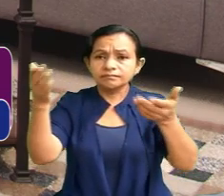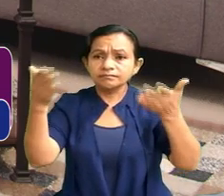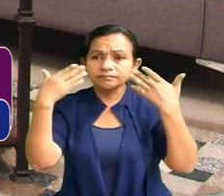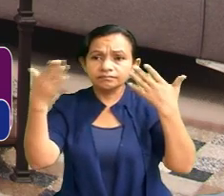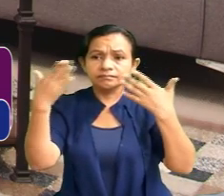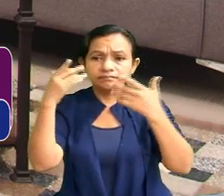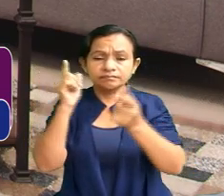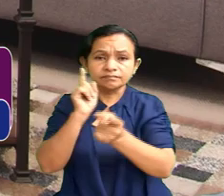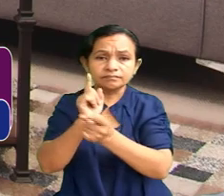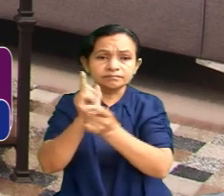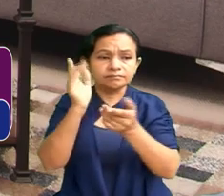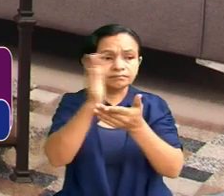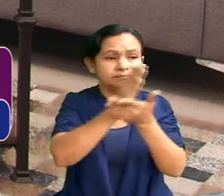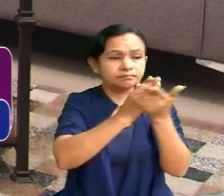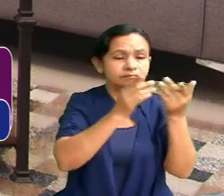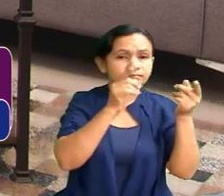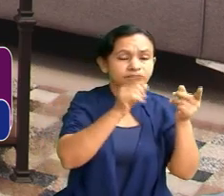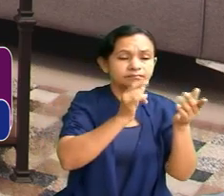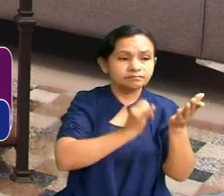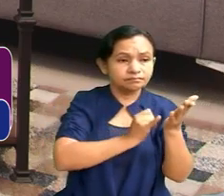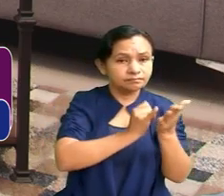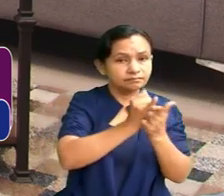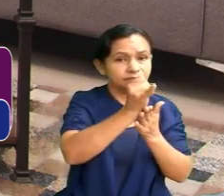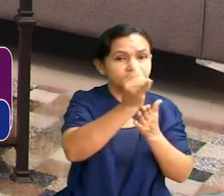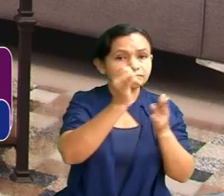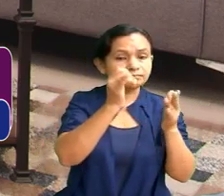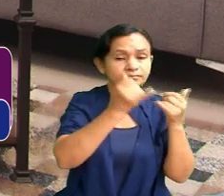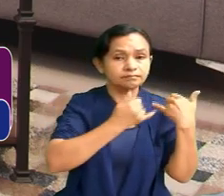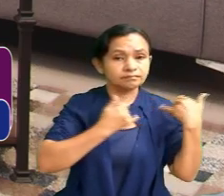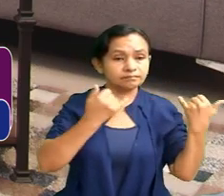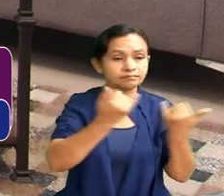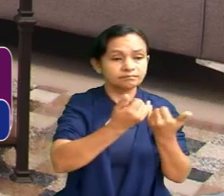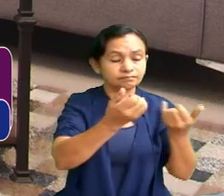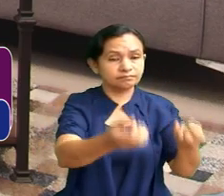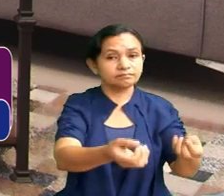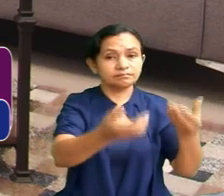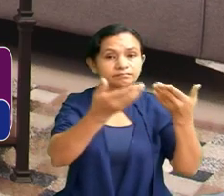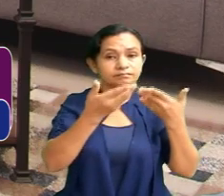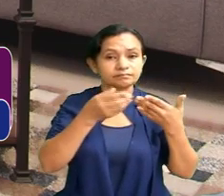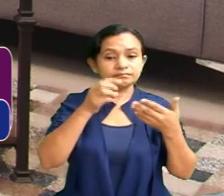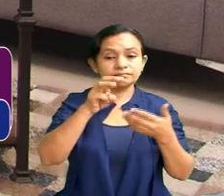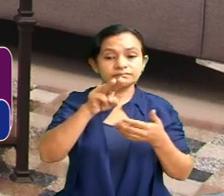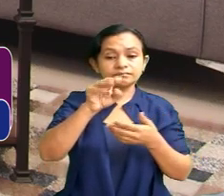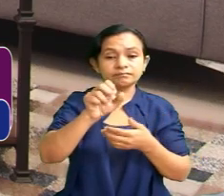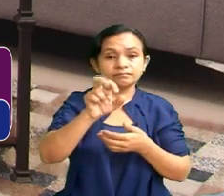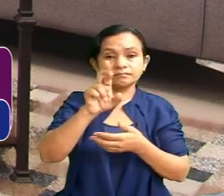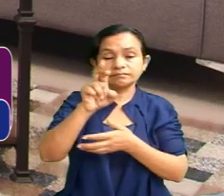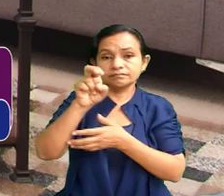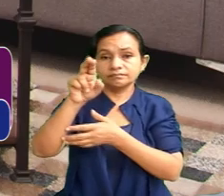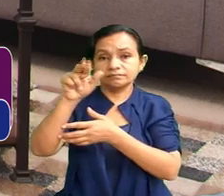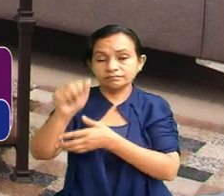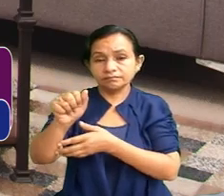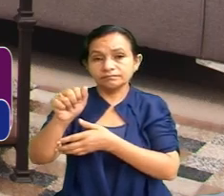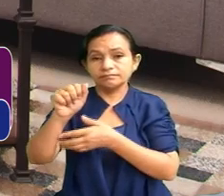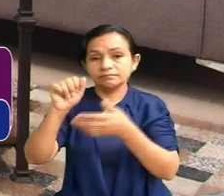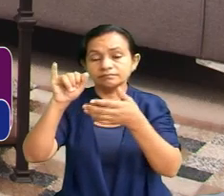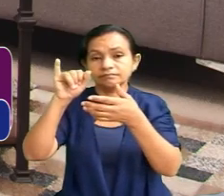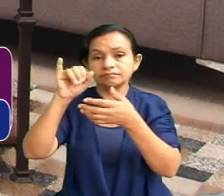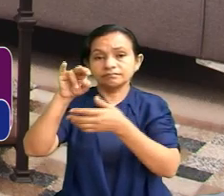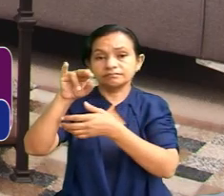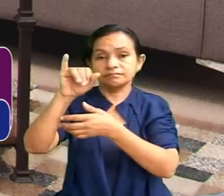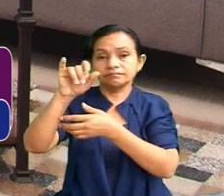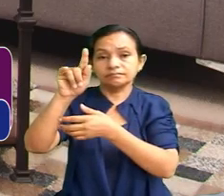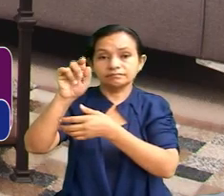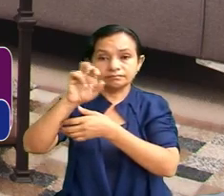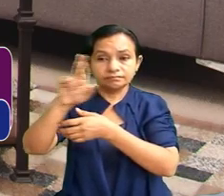detectan por algunos sistemas llamas científicos de nuestras instituciones científicas como el mar en el ineter que tienen monitoreo de esas cosas y